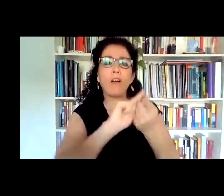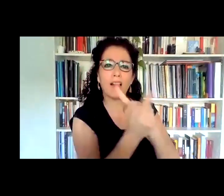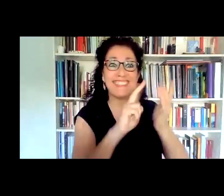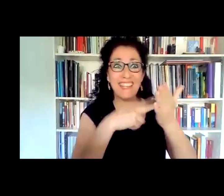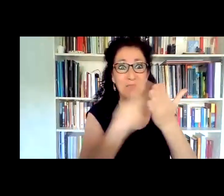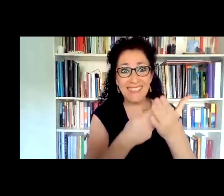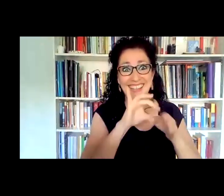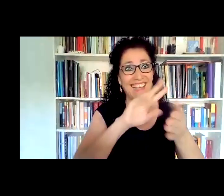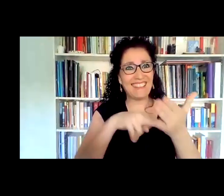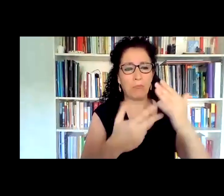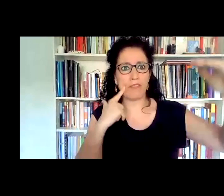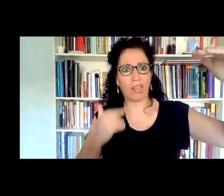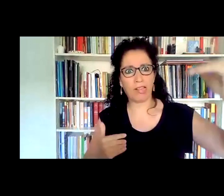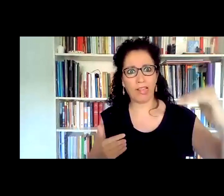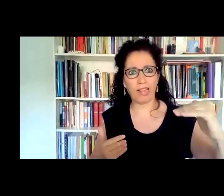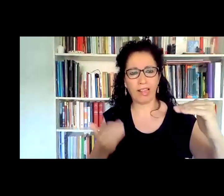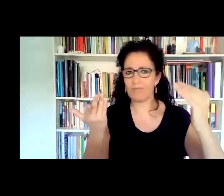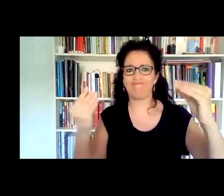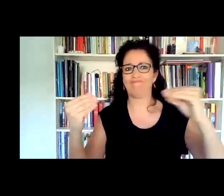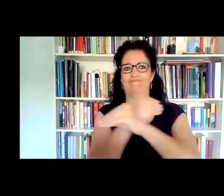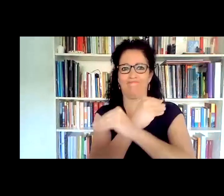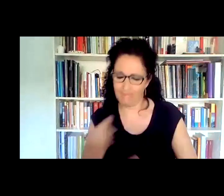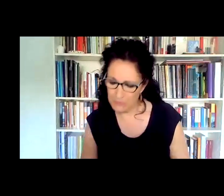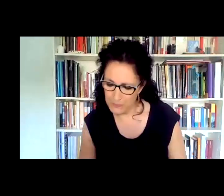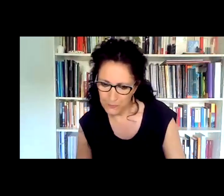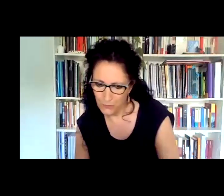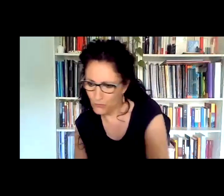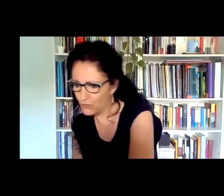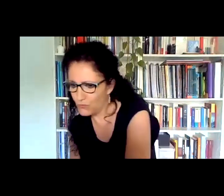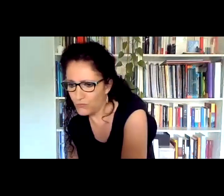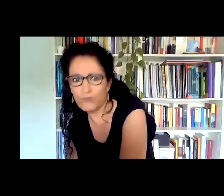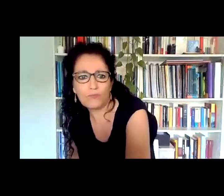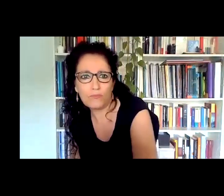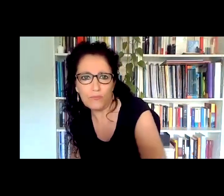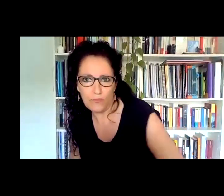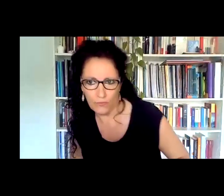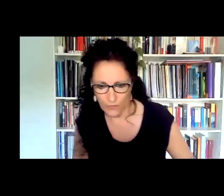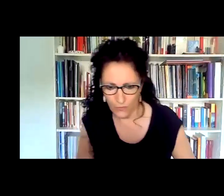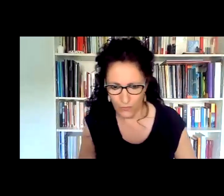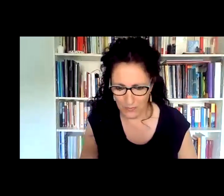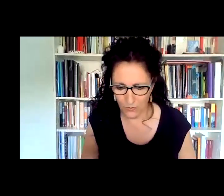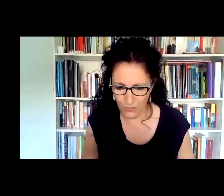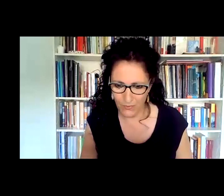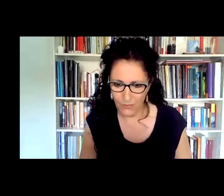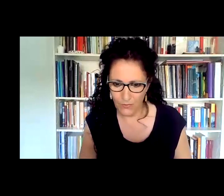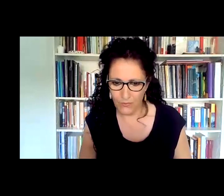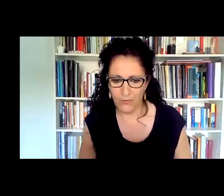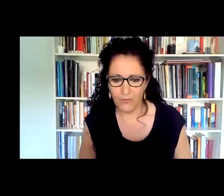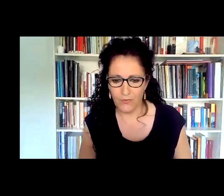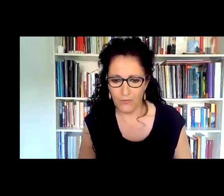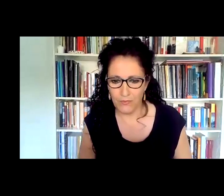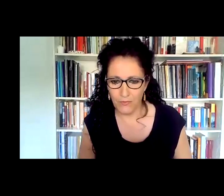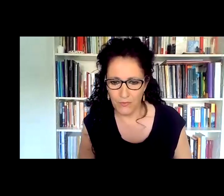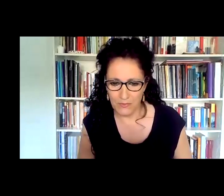más activos y participativos en los diferentes ámbitos de nuestra sociedad, en